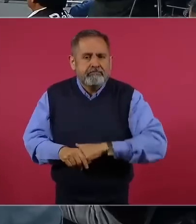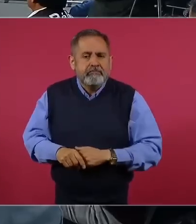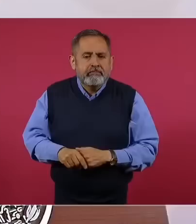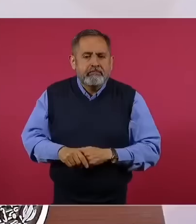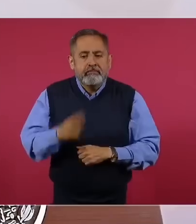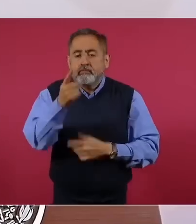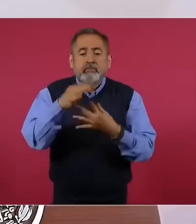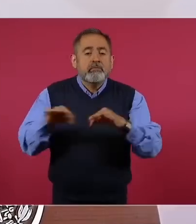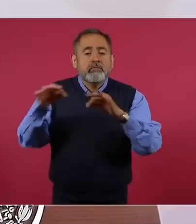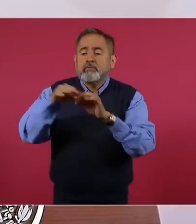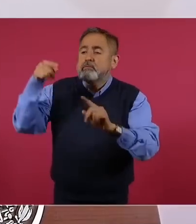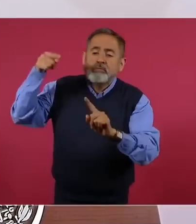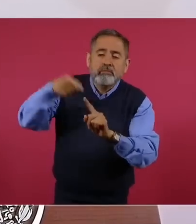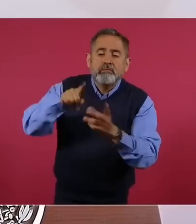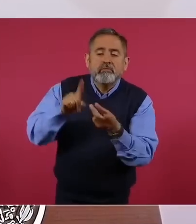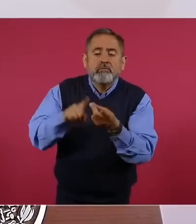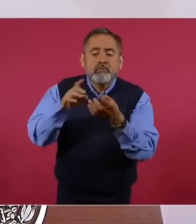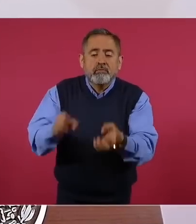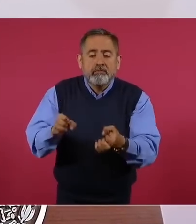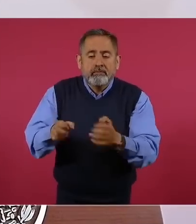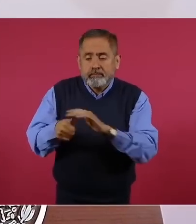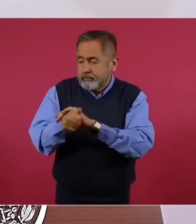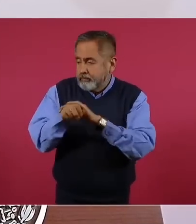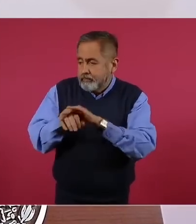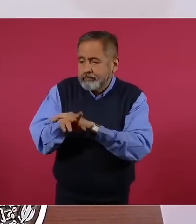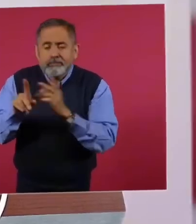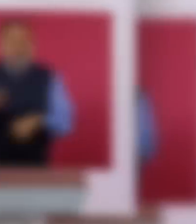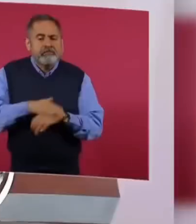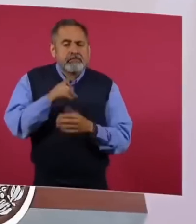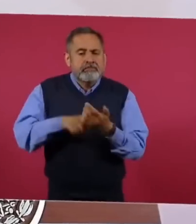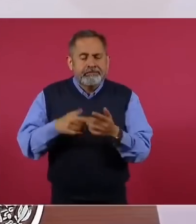es saber sobre el paradero de los jóvenes.